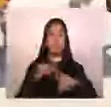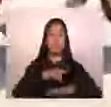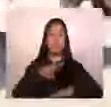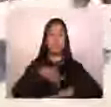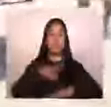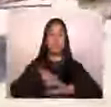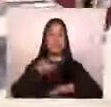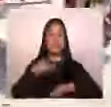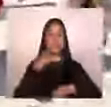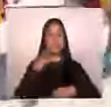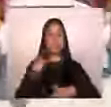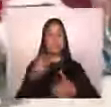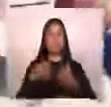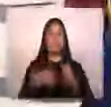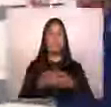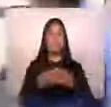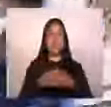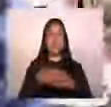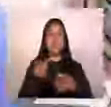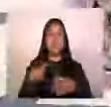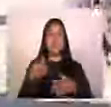De bandas de guerra